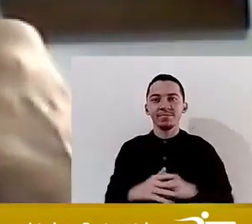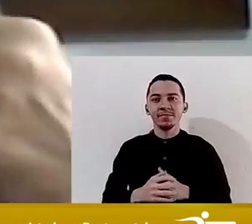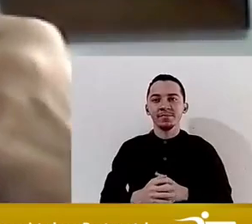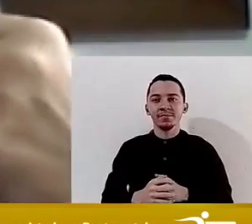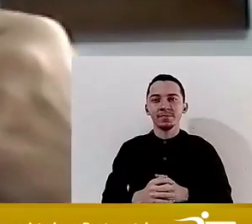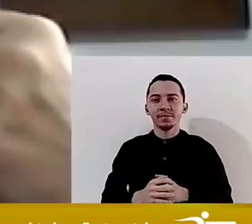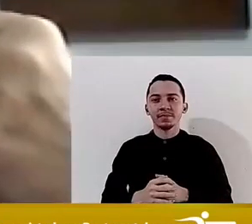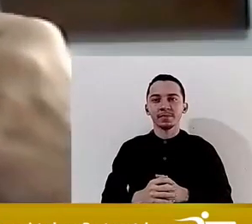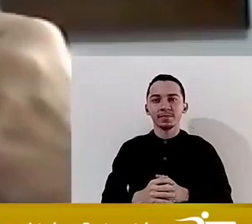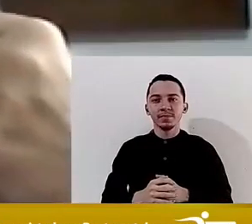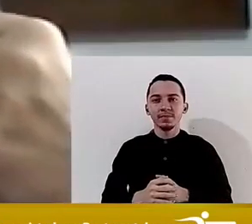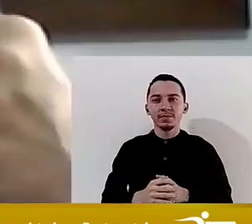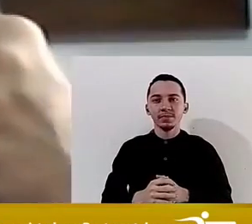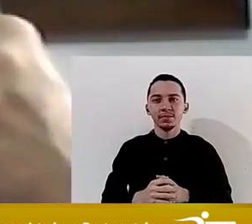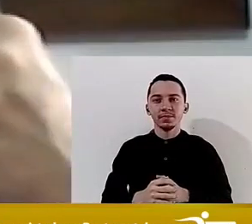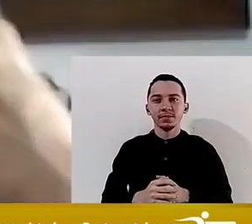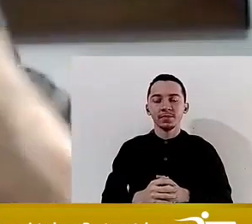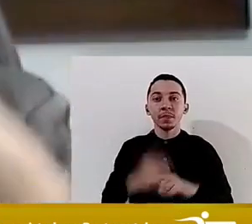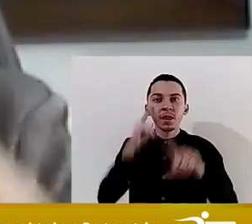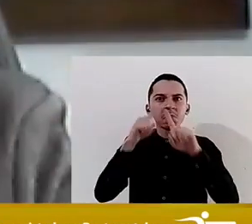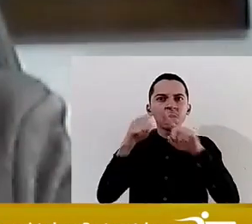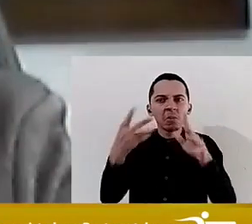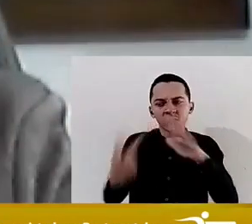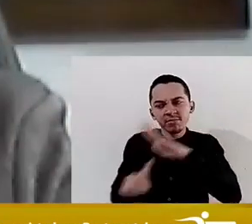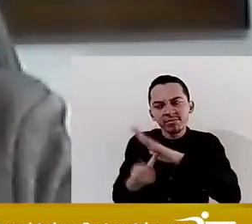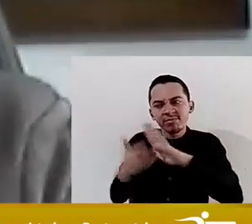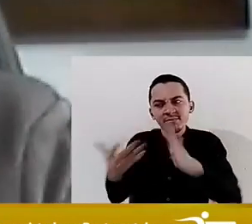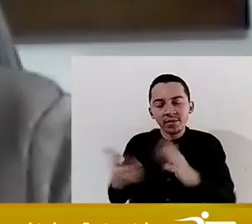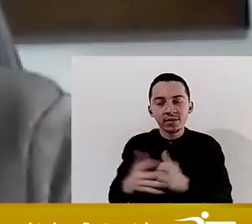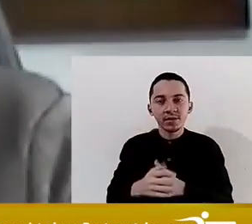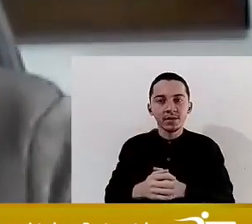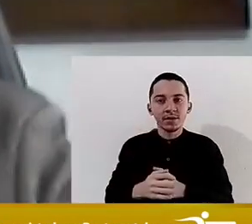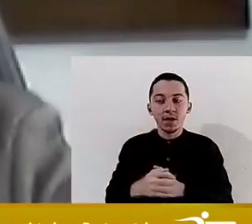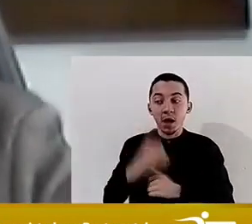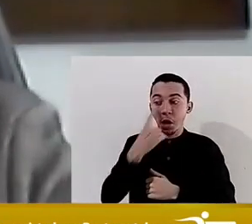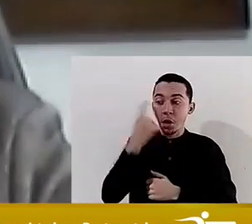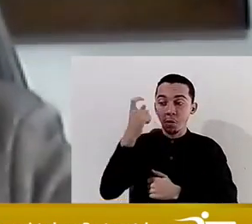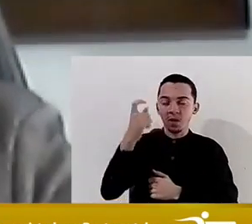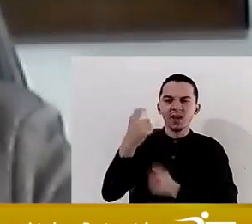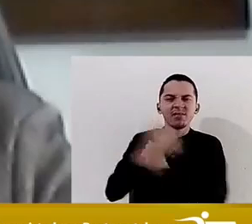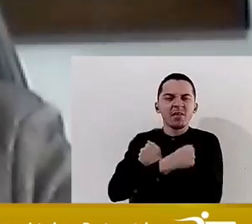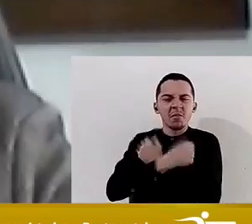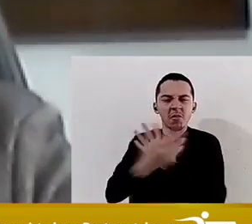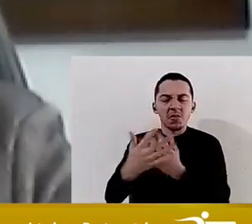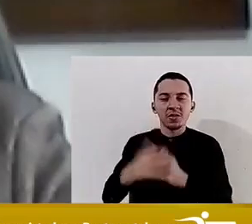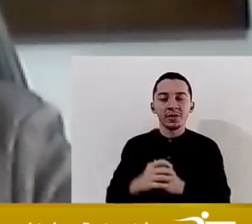el propósito del apóstol es buscar un amor nacido de corazón puro.